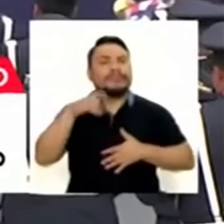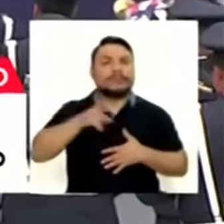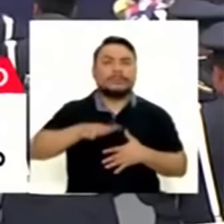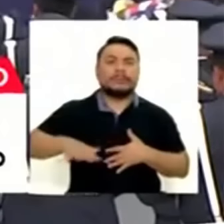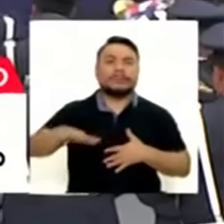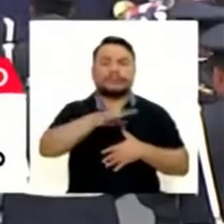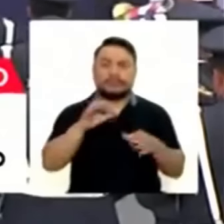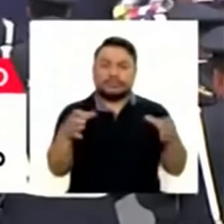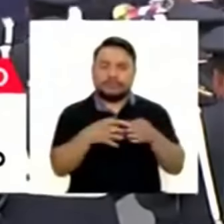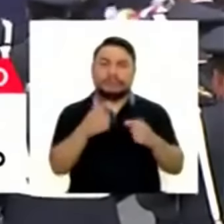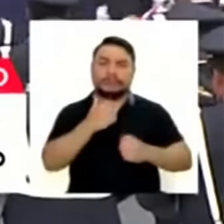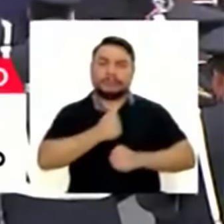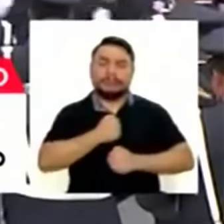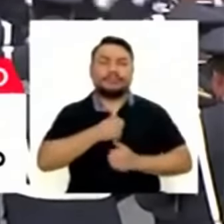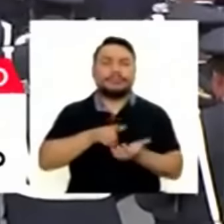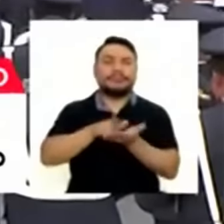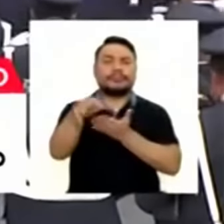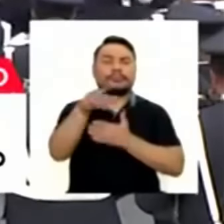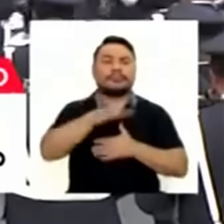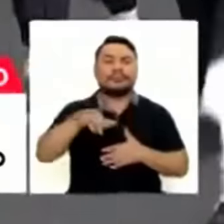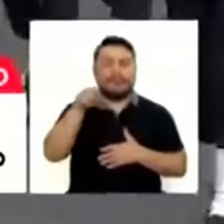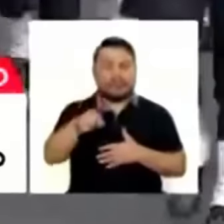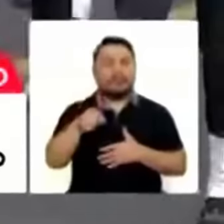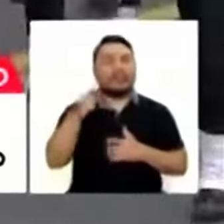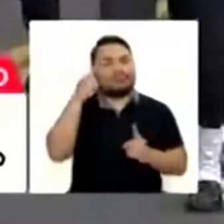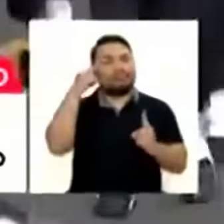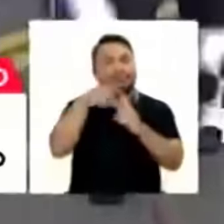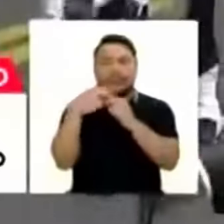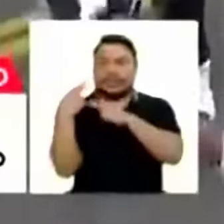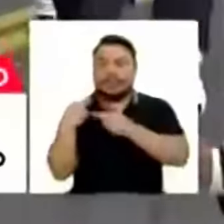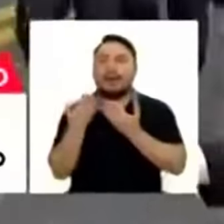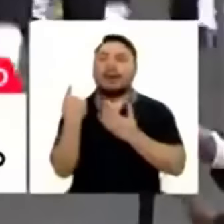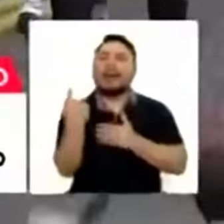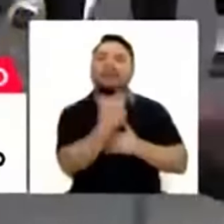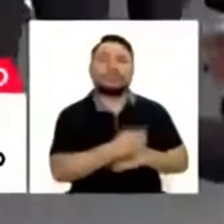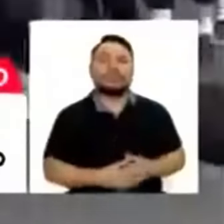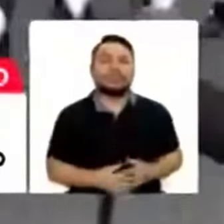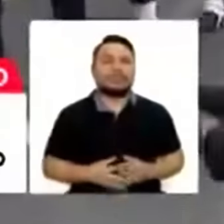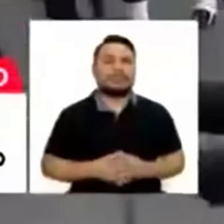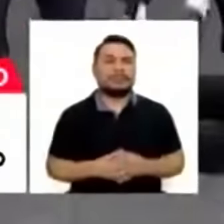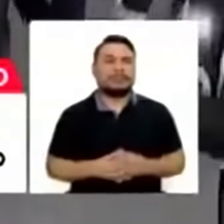de la institución en el cumplimiento de la misión encomendada.